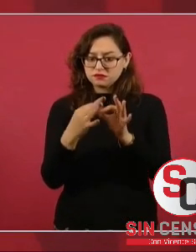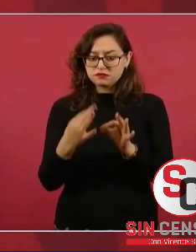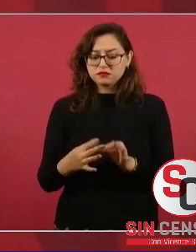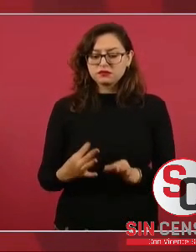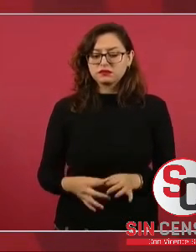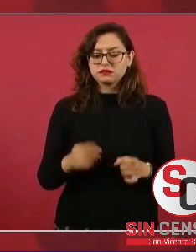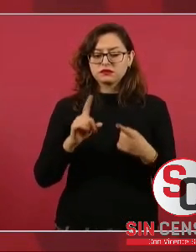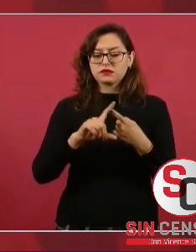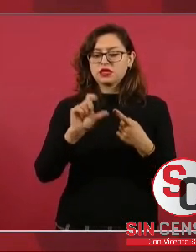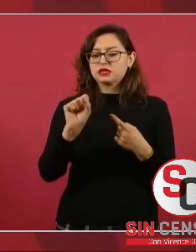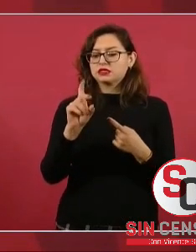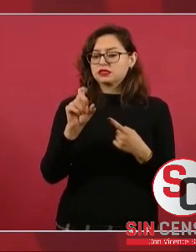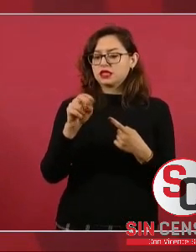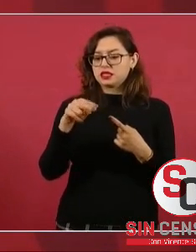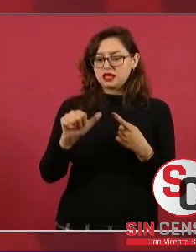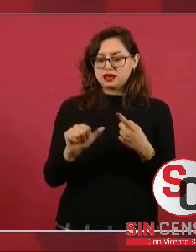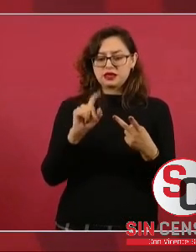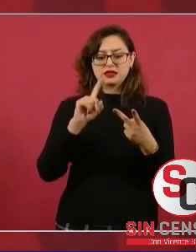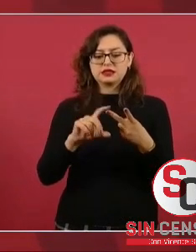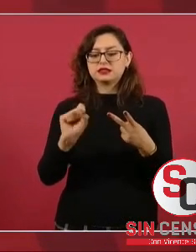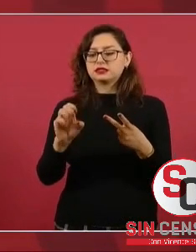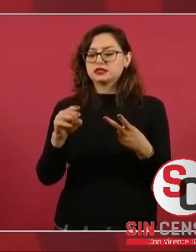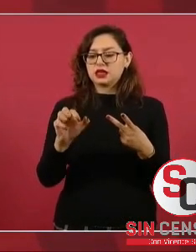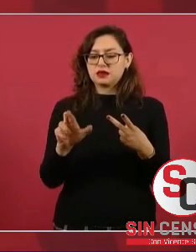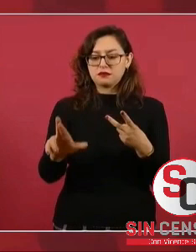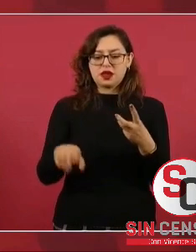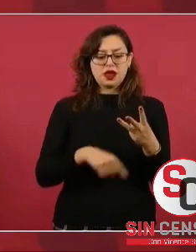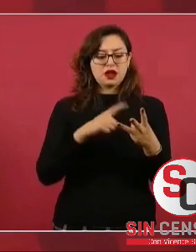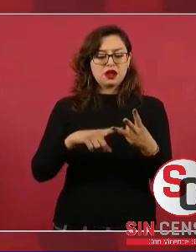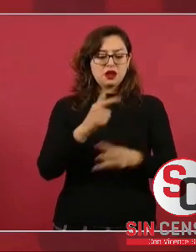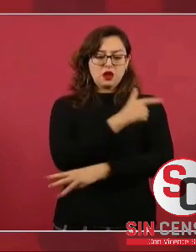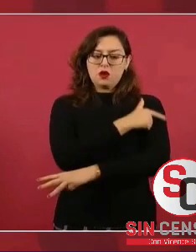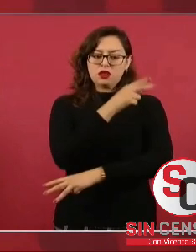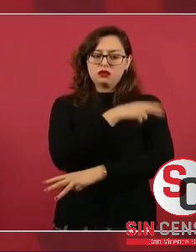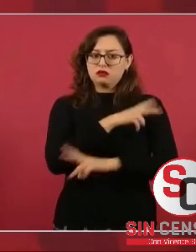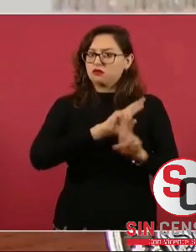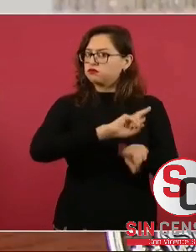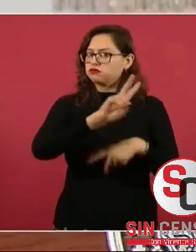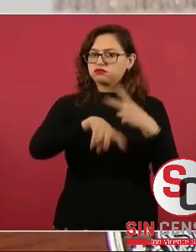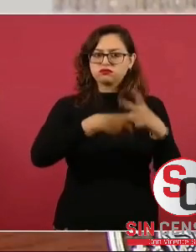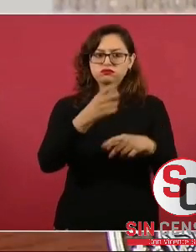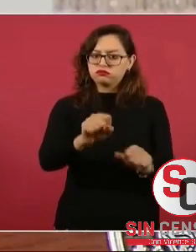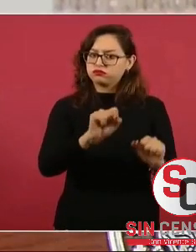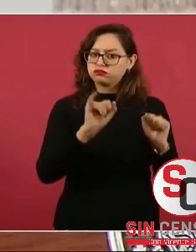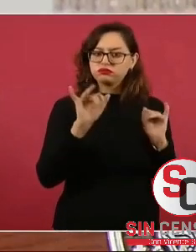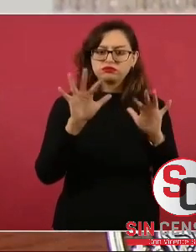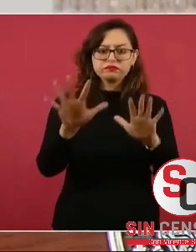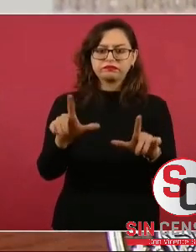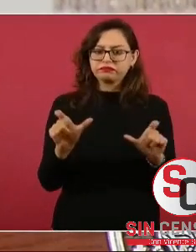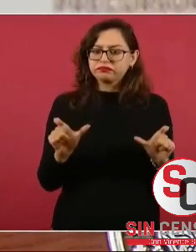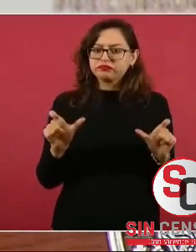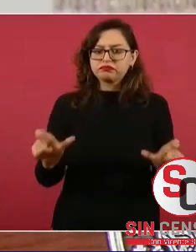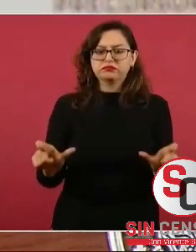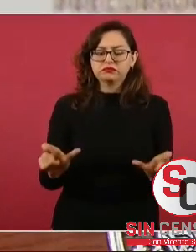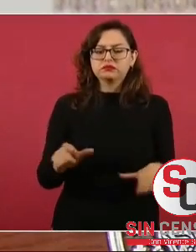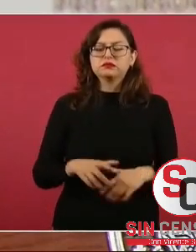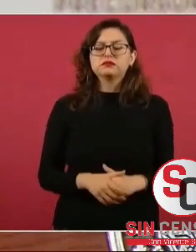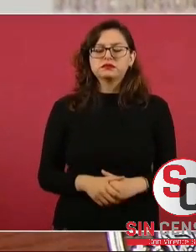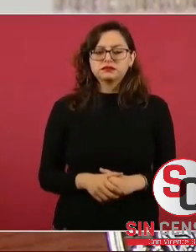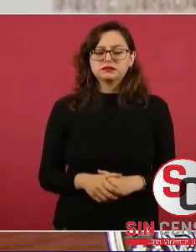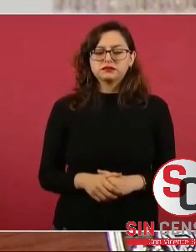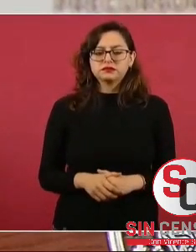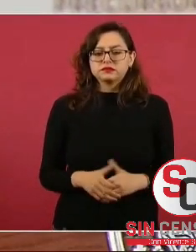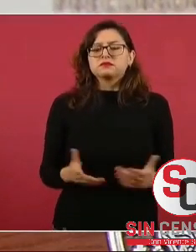está Marina, está la Guardia Nacional, que incluso aún